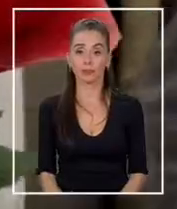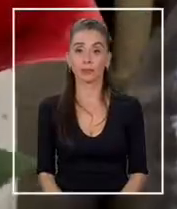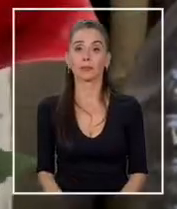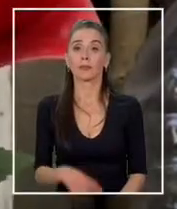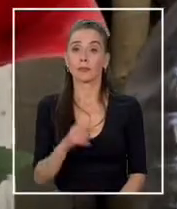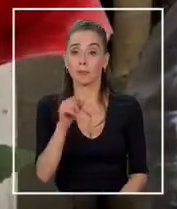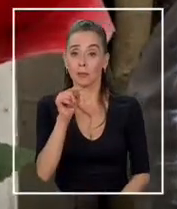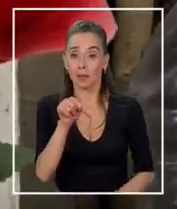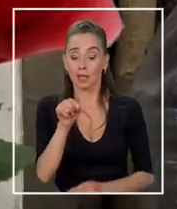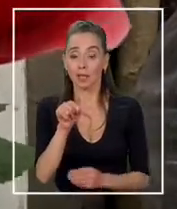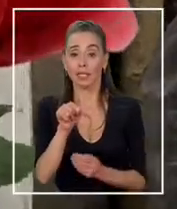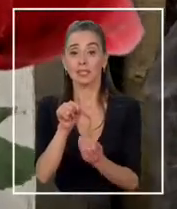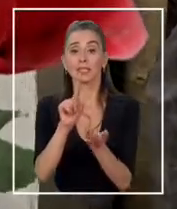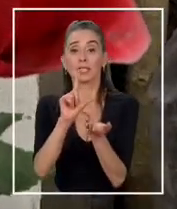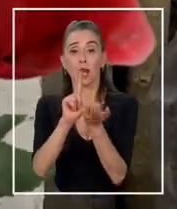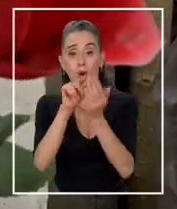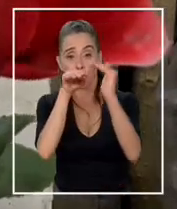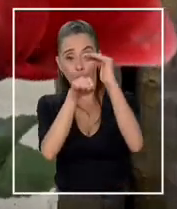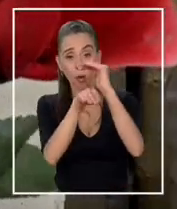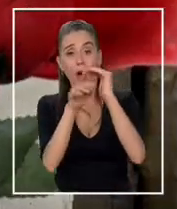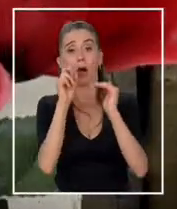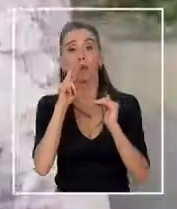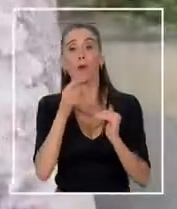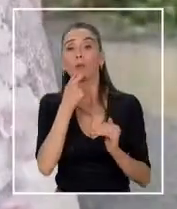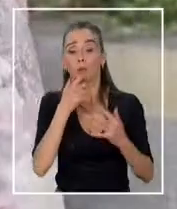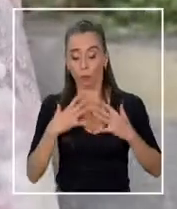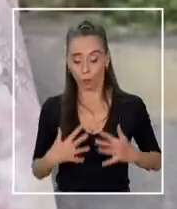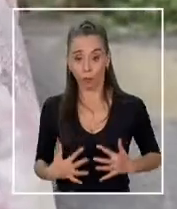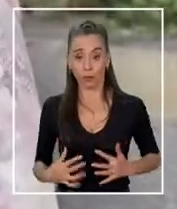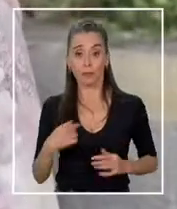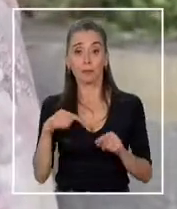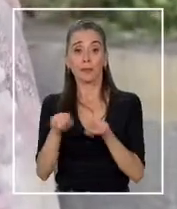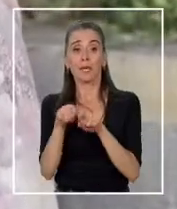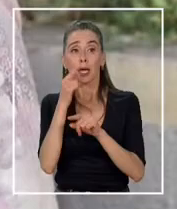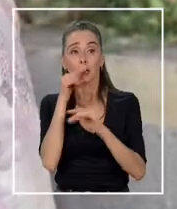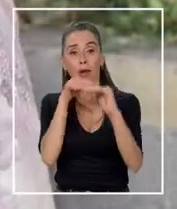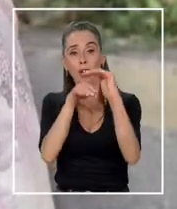Este es el lugar por fin donde reposan los restos de mi hermano.